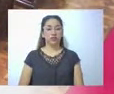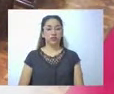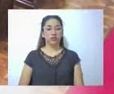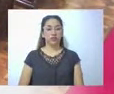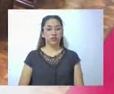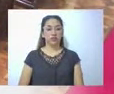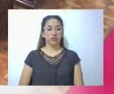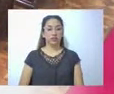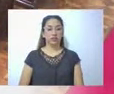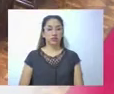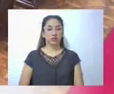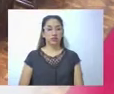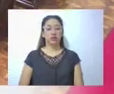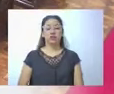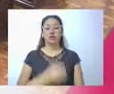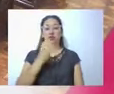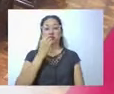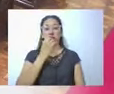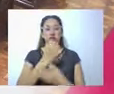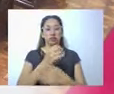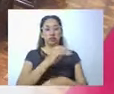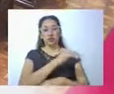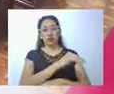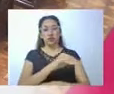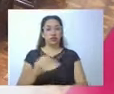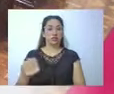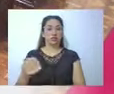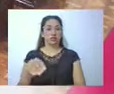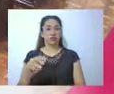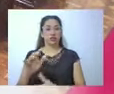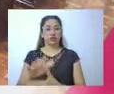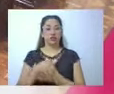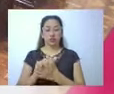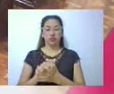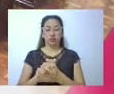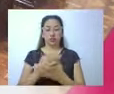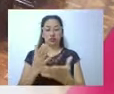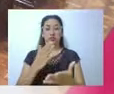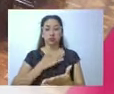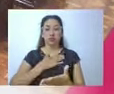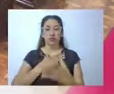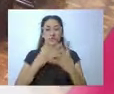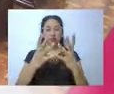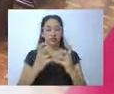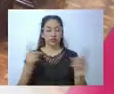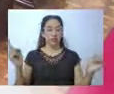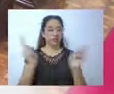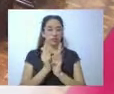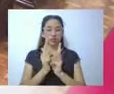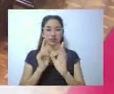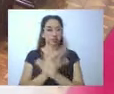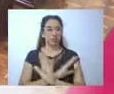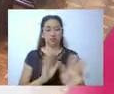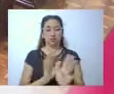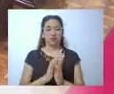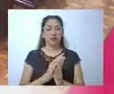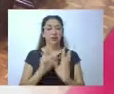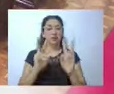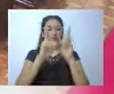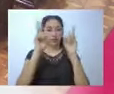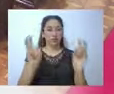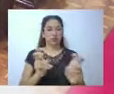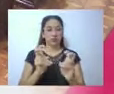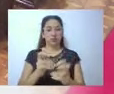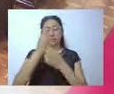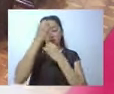Buenas tardes, colegas. Yo quiero precisar solamente con respecto al informe